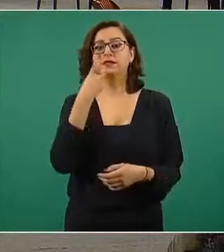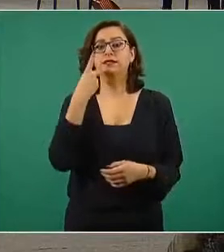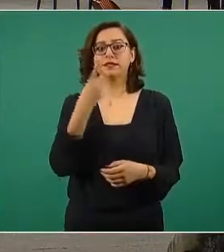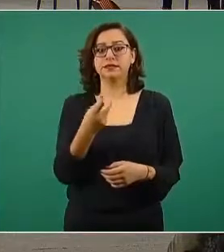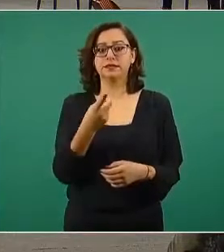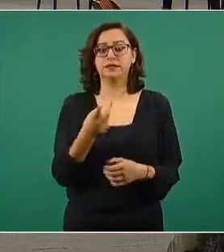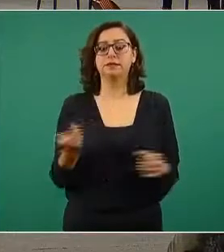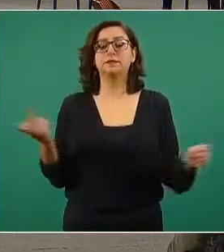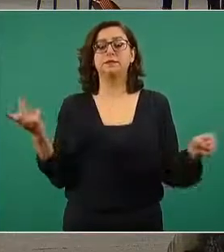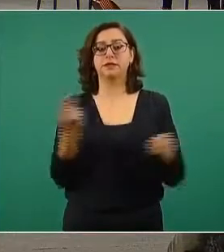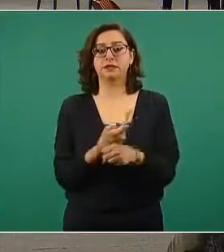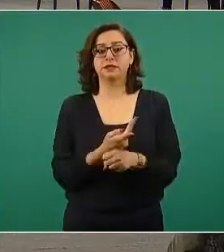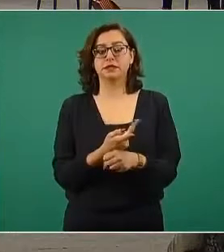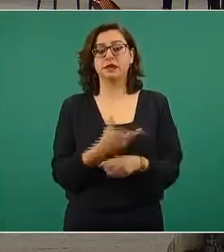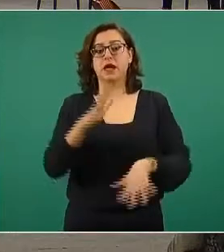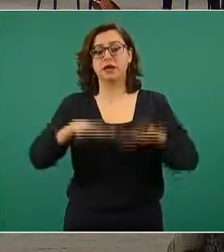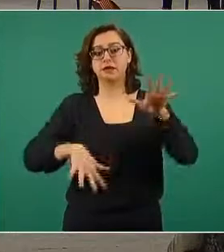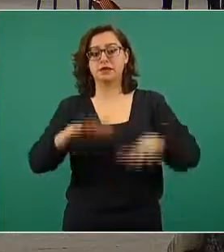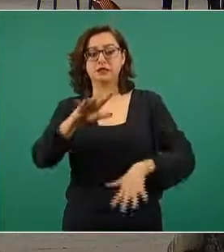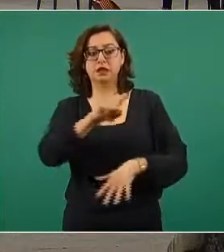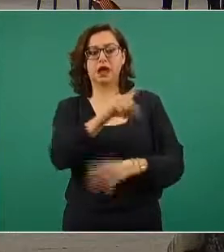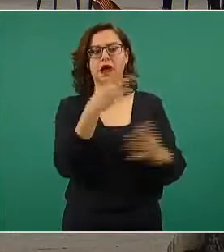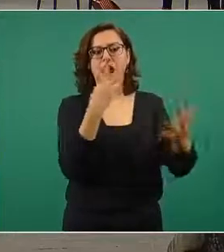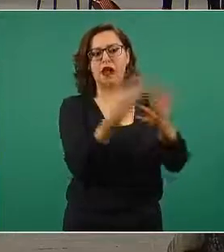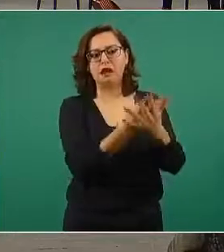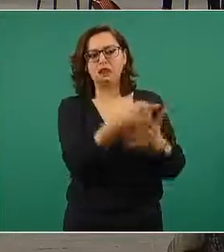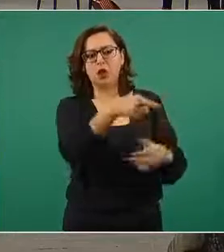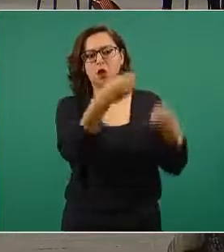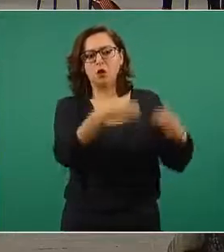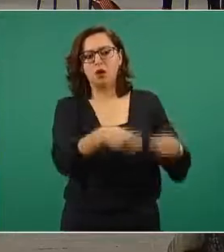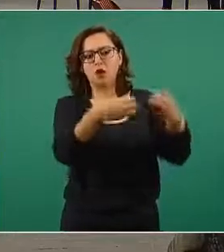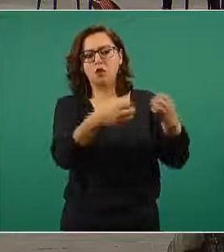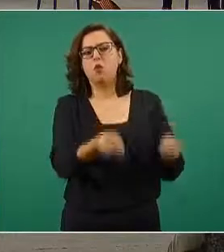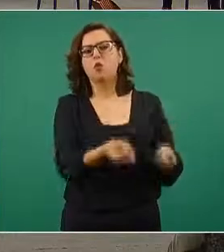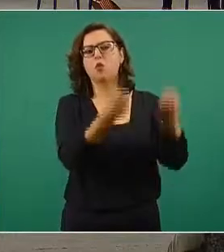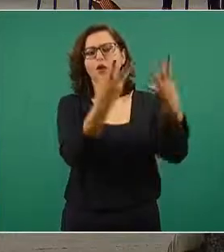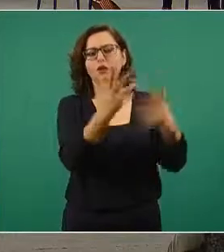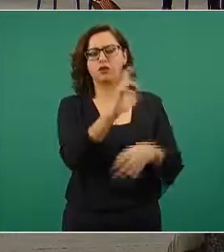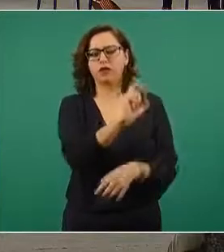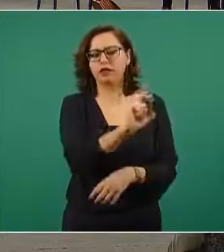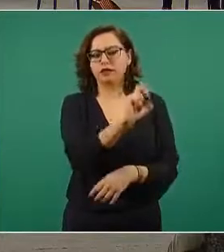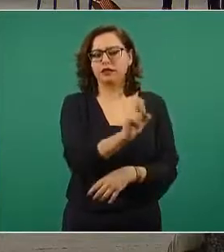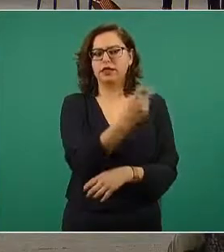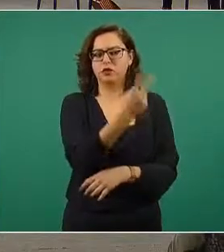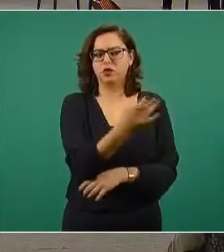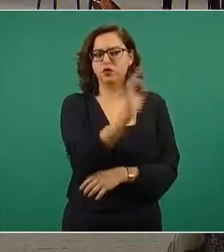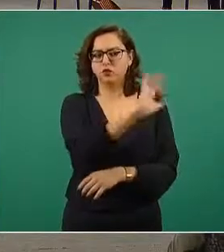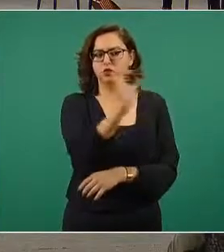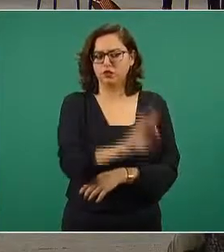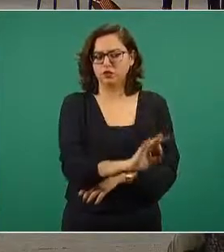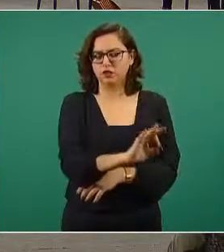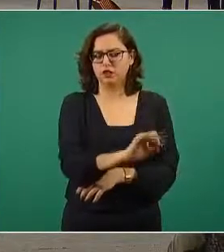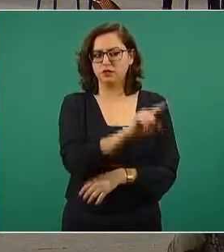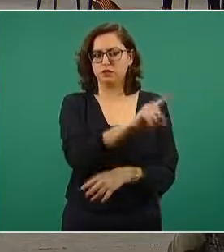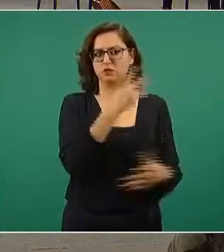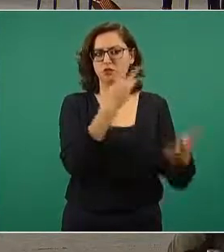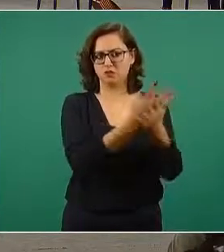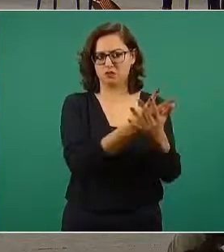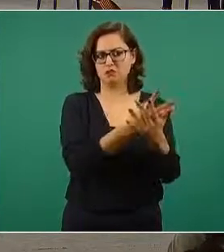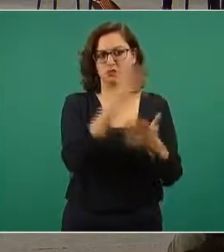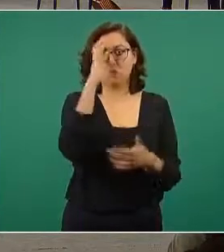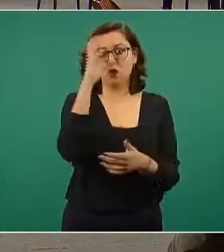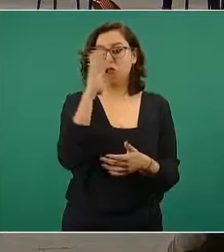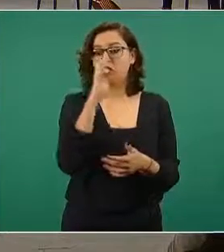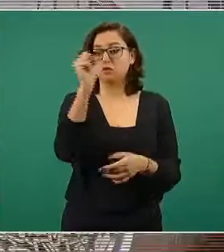porcentaje de ocupación es de 32%, como del penal de Morelos, y no obstante